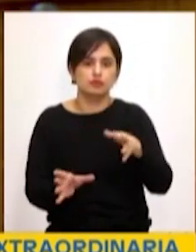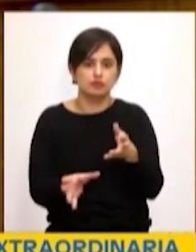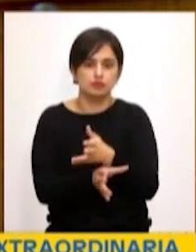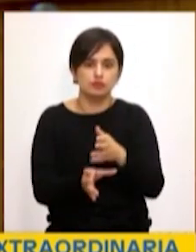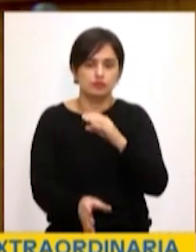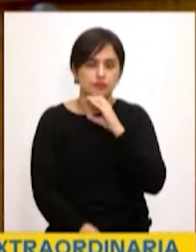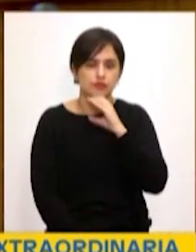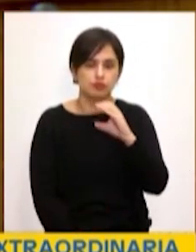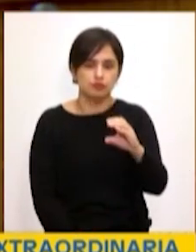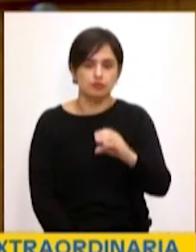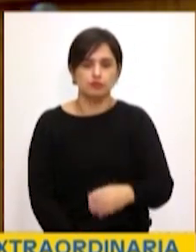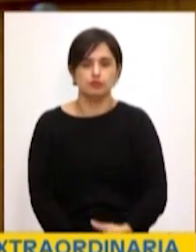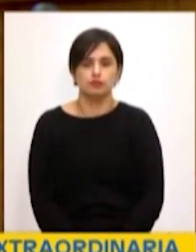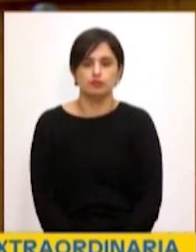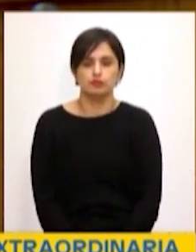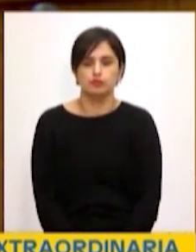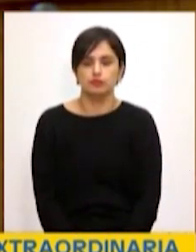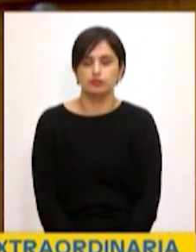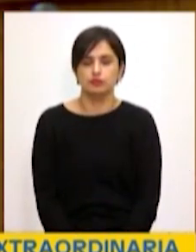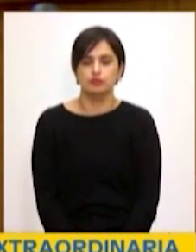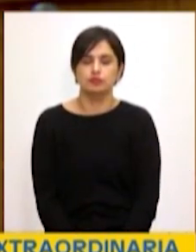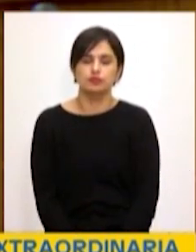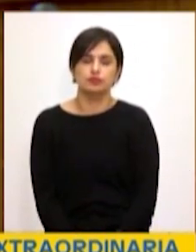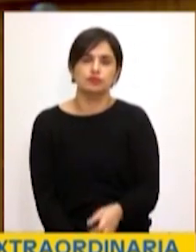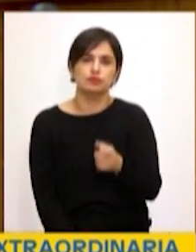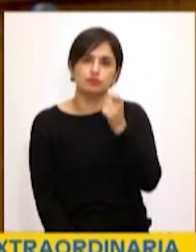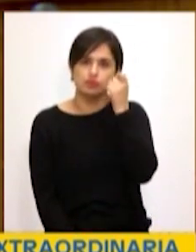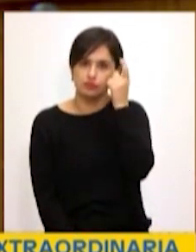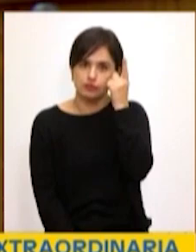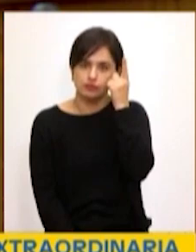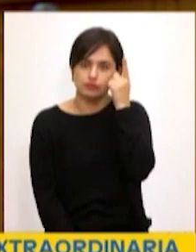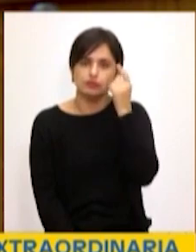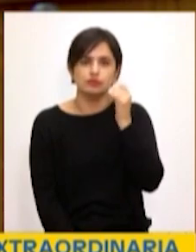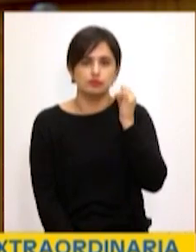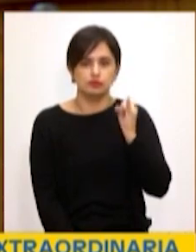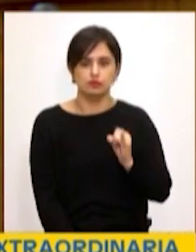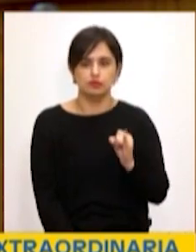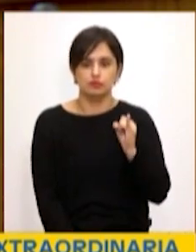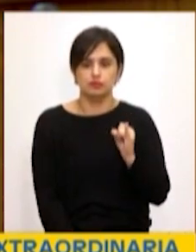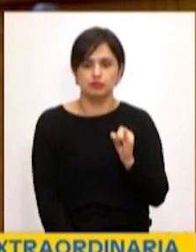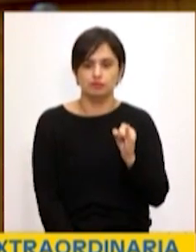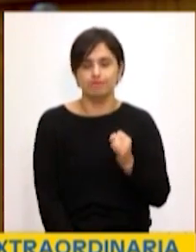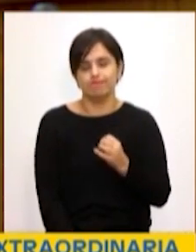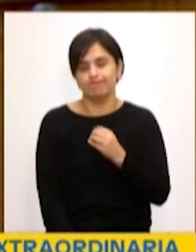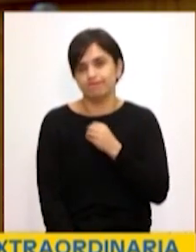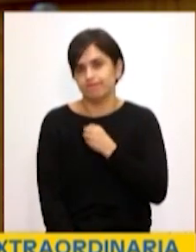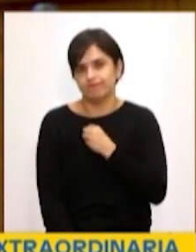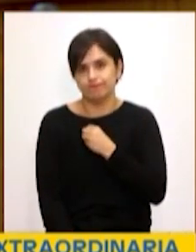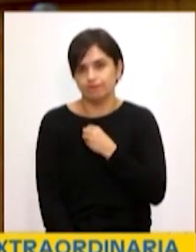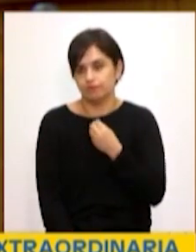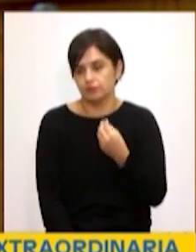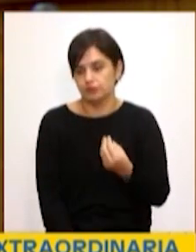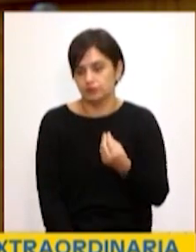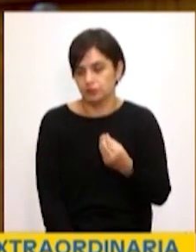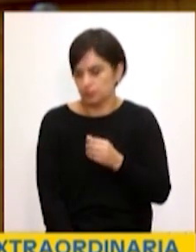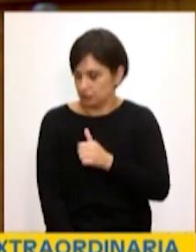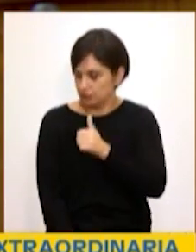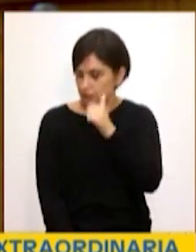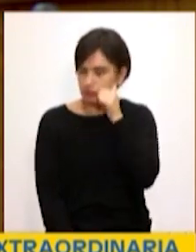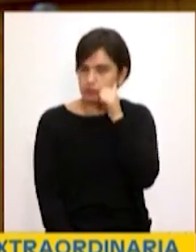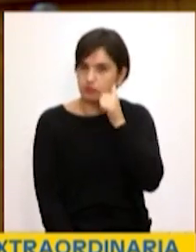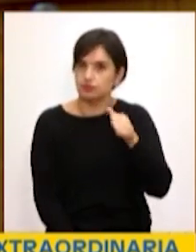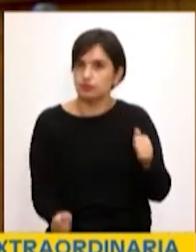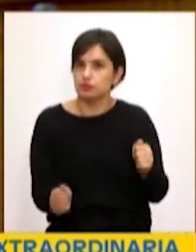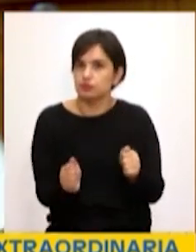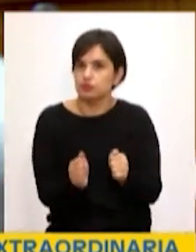rural evidentemente que entendemos por su intermedio presidente y lamentamos evidentemente lo que pasó el día de ayer con